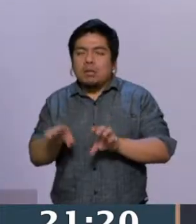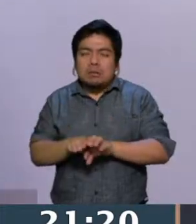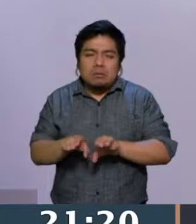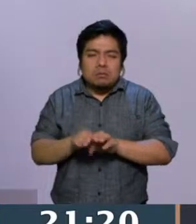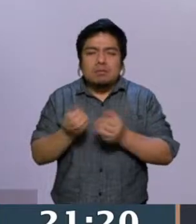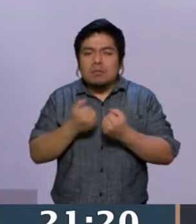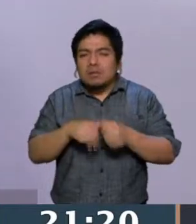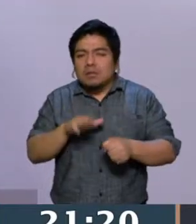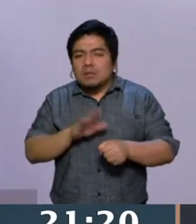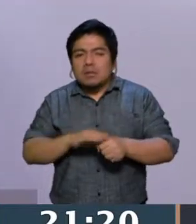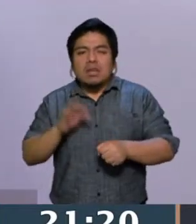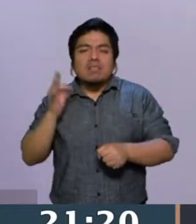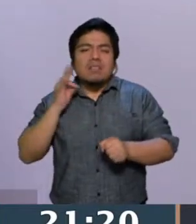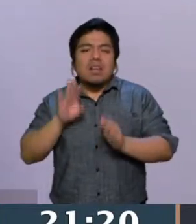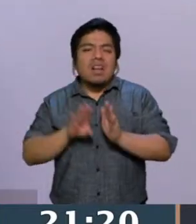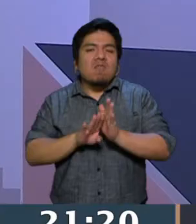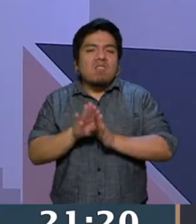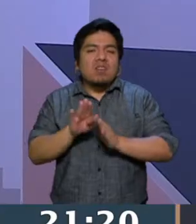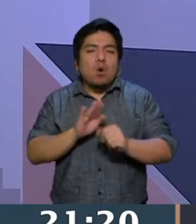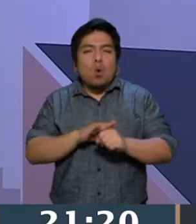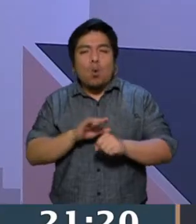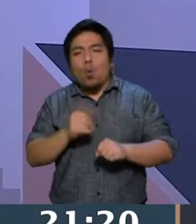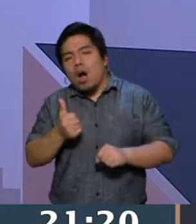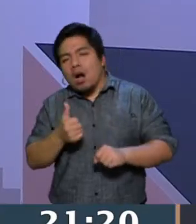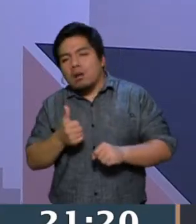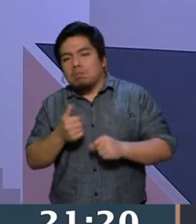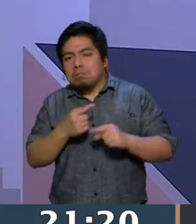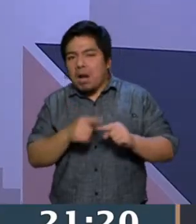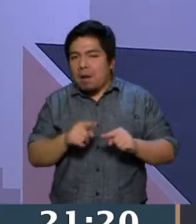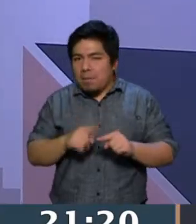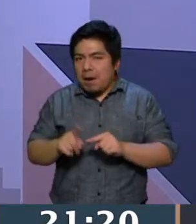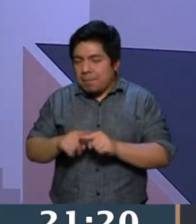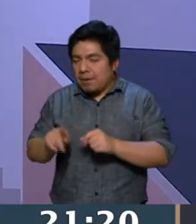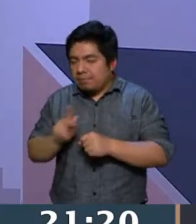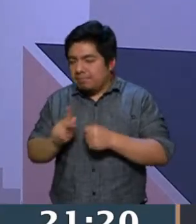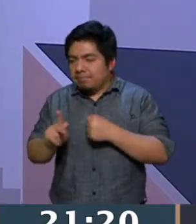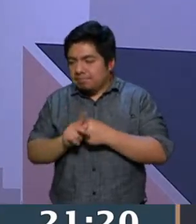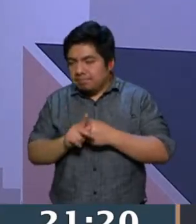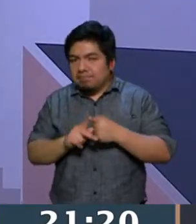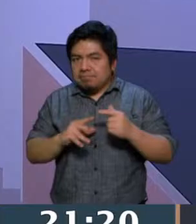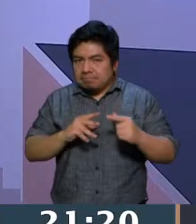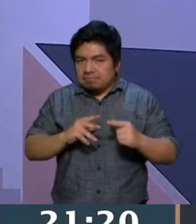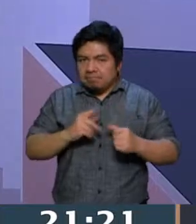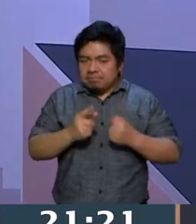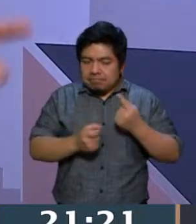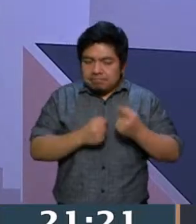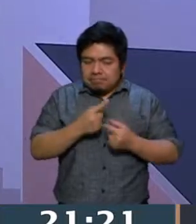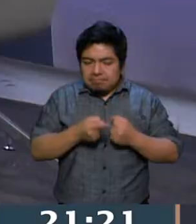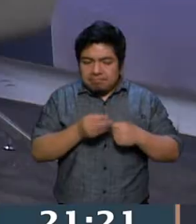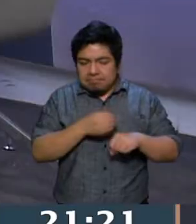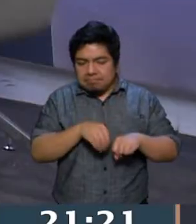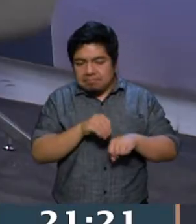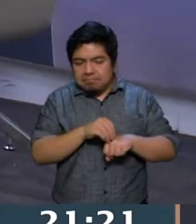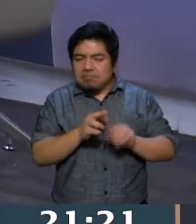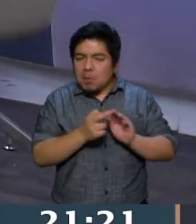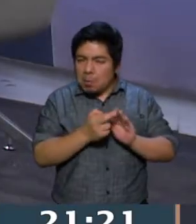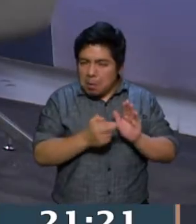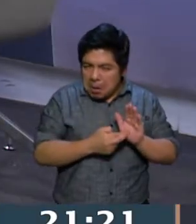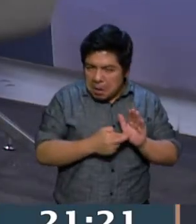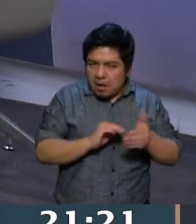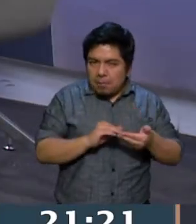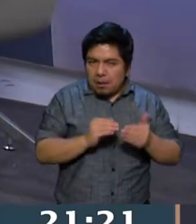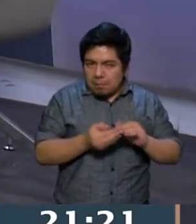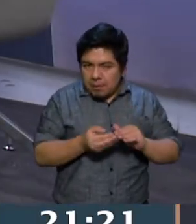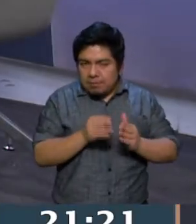sistemas fiscales progresivos? Hay distintos países en donde se han aplicado distintas herramientas